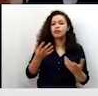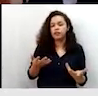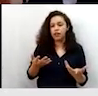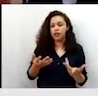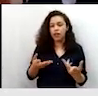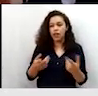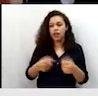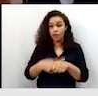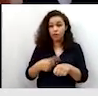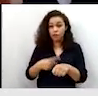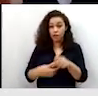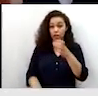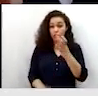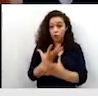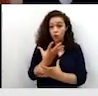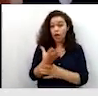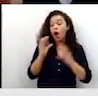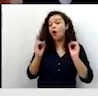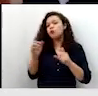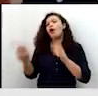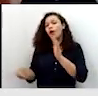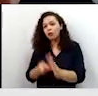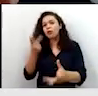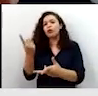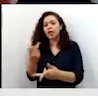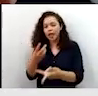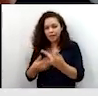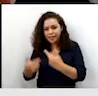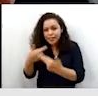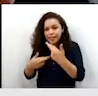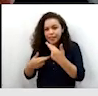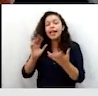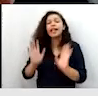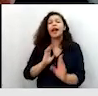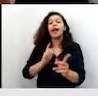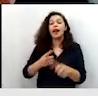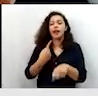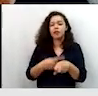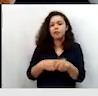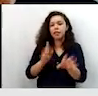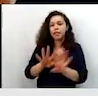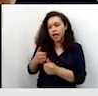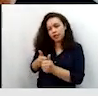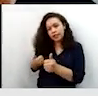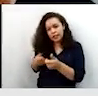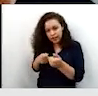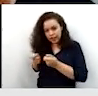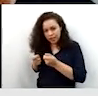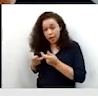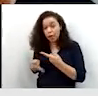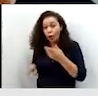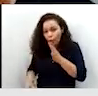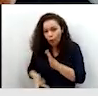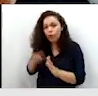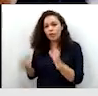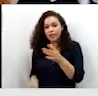nuevas o reemergentes, es decir, enfermedades que ya teníamos un rezago, pero nuevamente están apareciendo